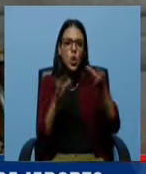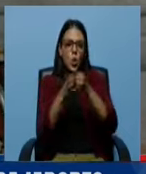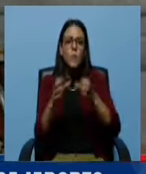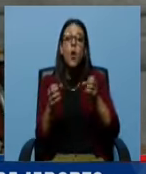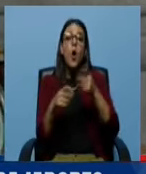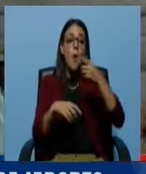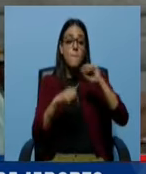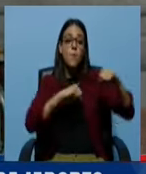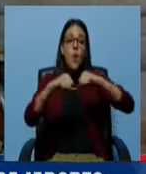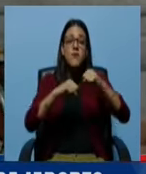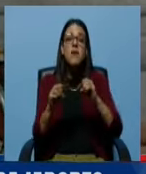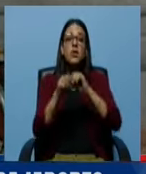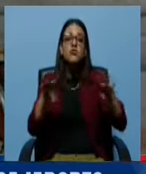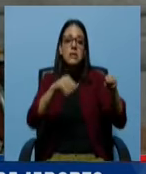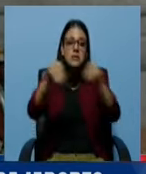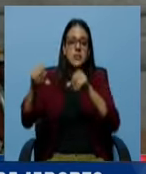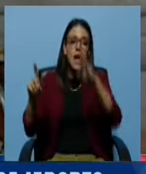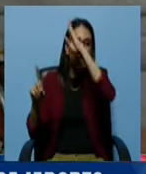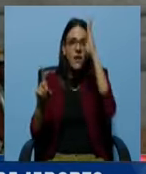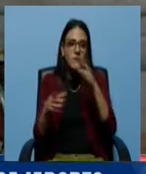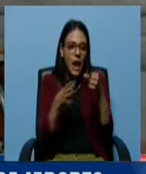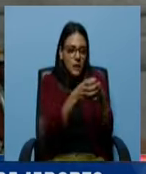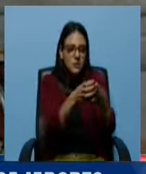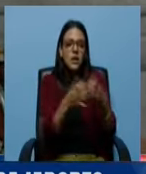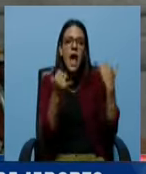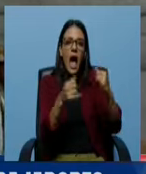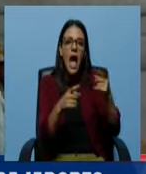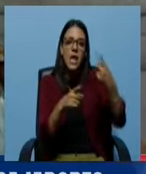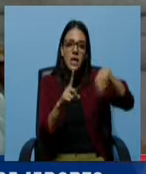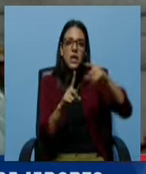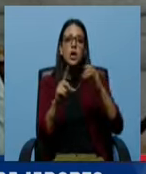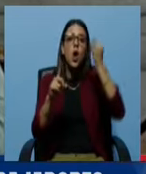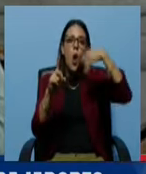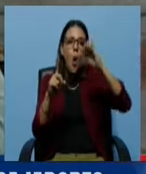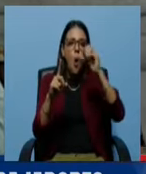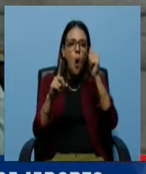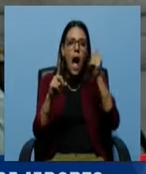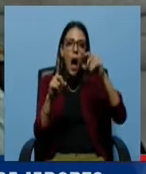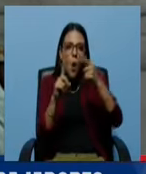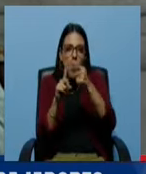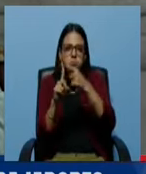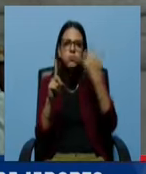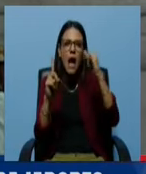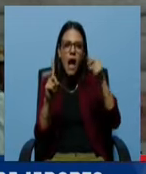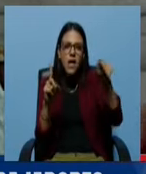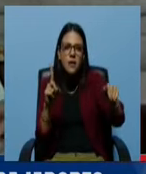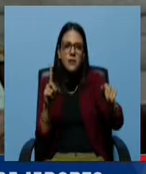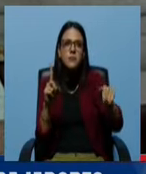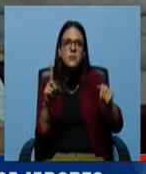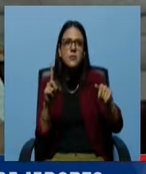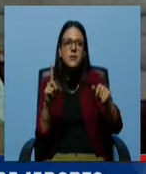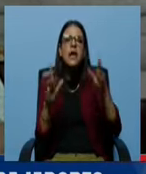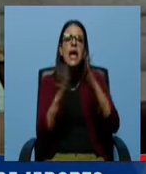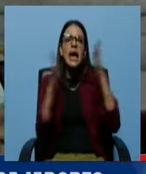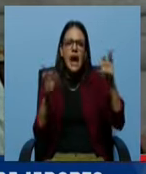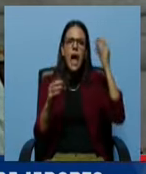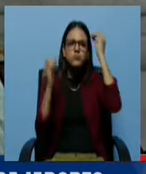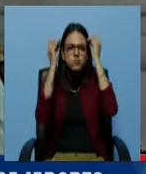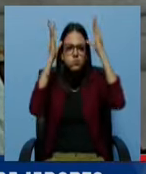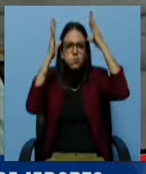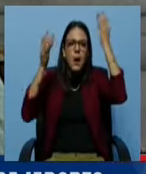Tierra, los compañeros João Pedro Estedile, un gran filósofo,